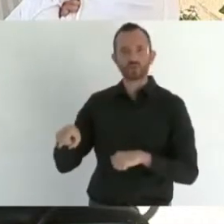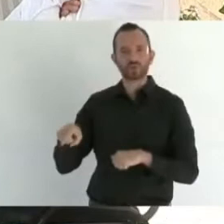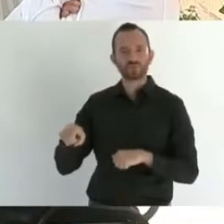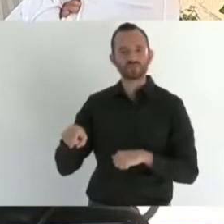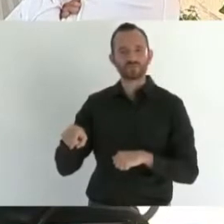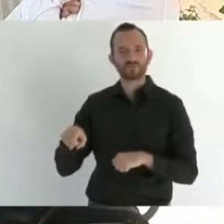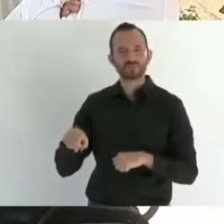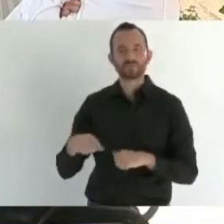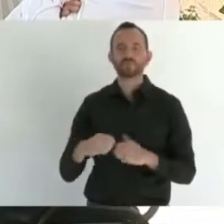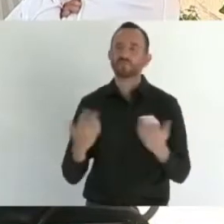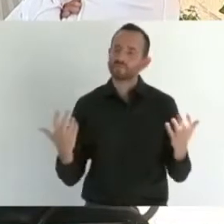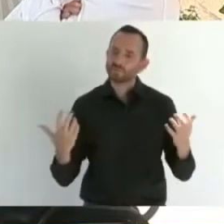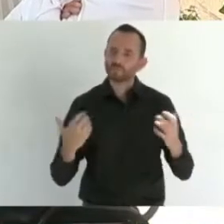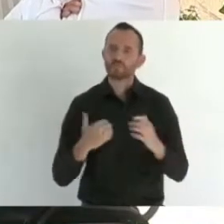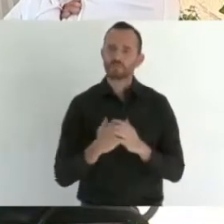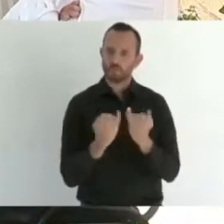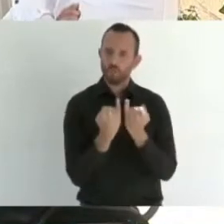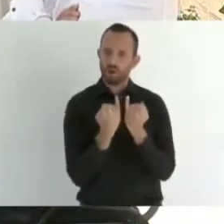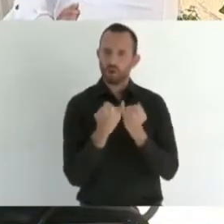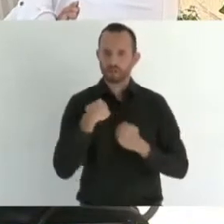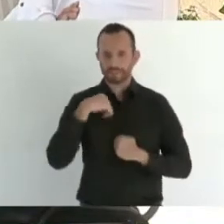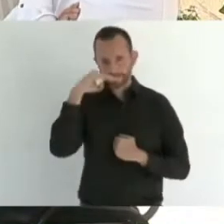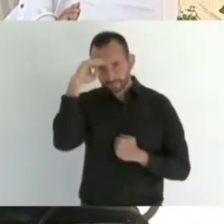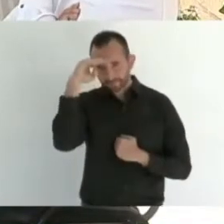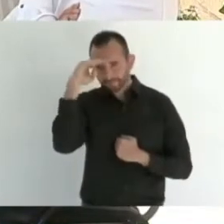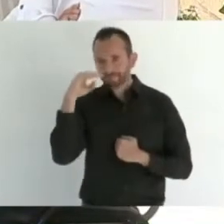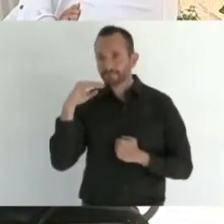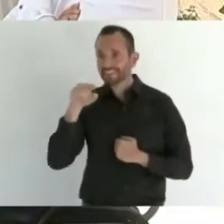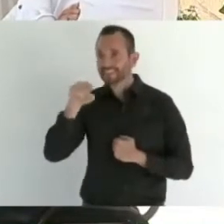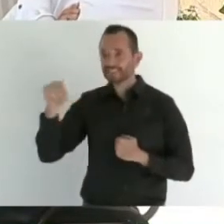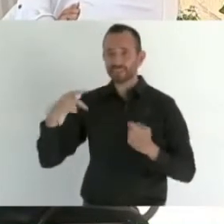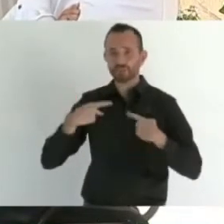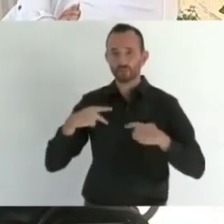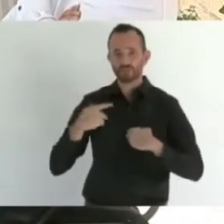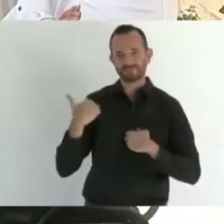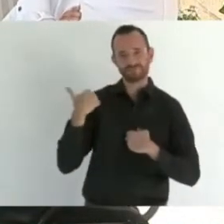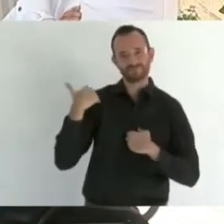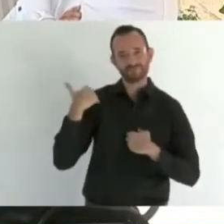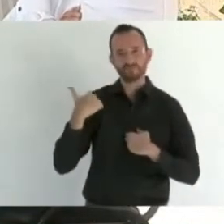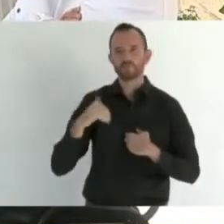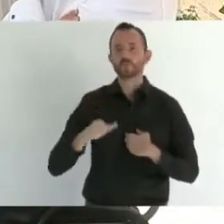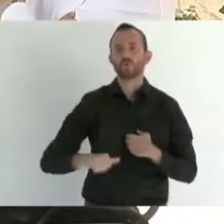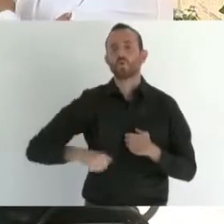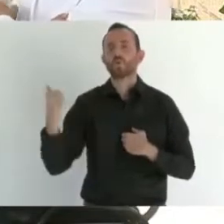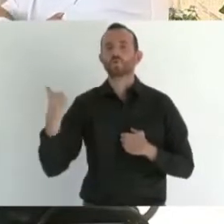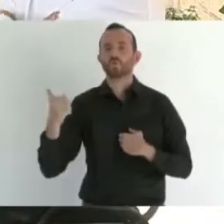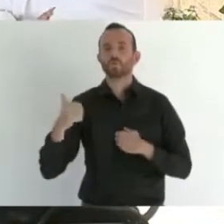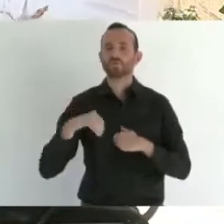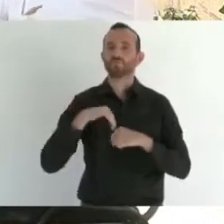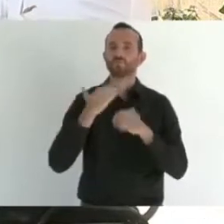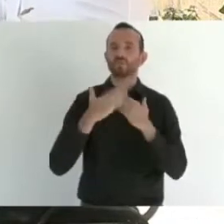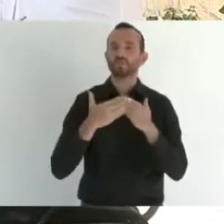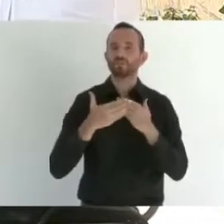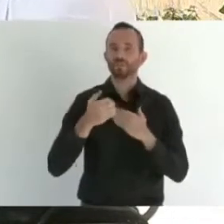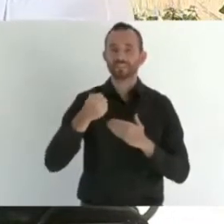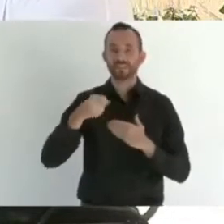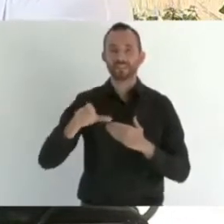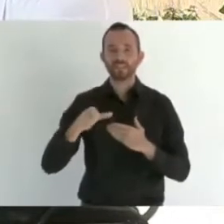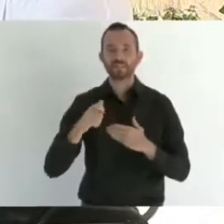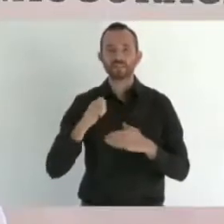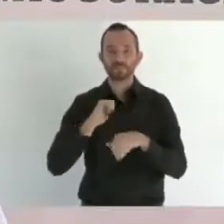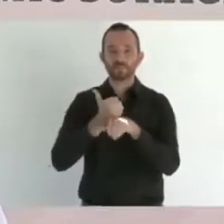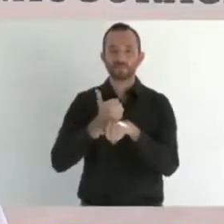nos plantearon de que esté en proceso otra universidad en san quintín que me da mucho